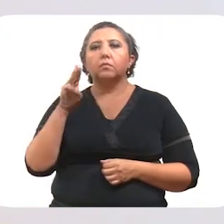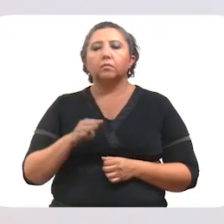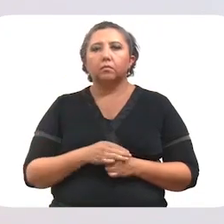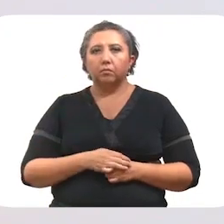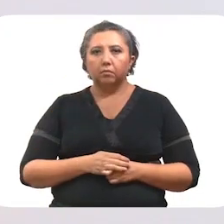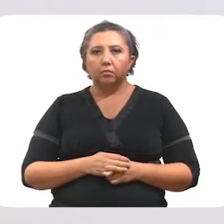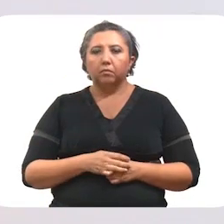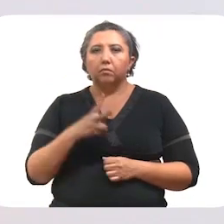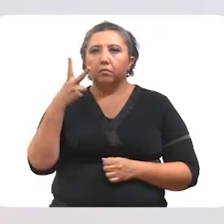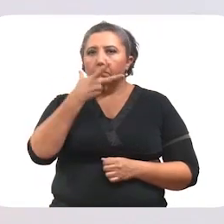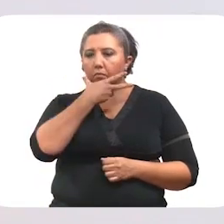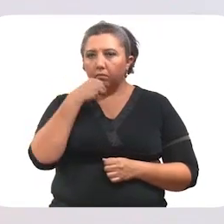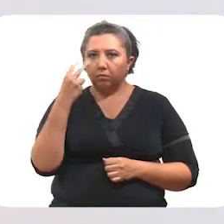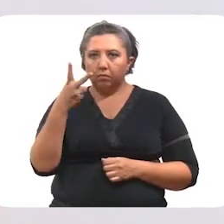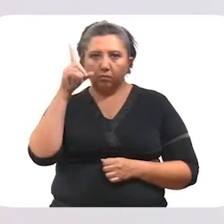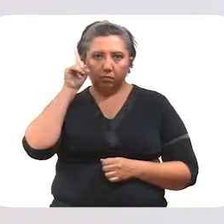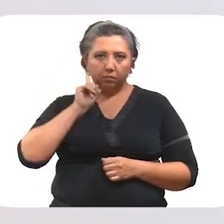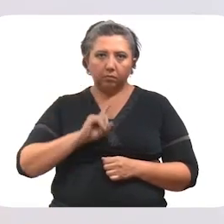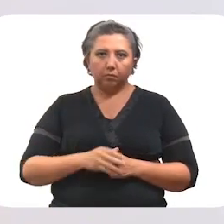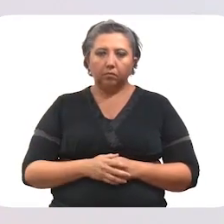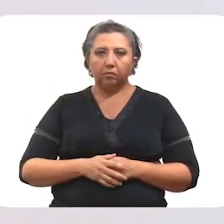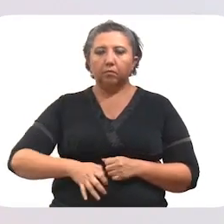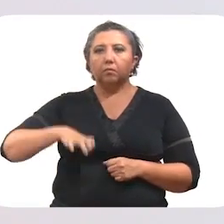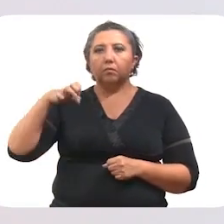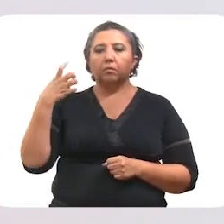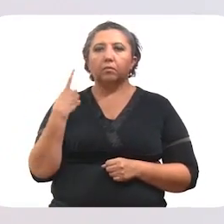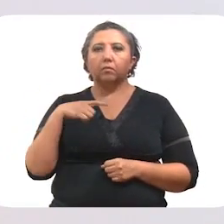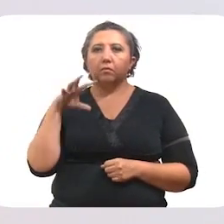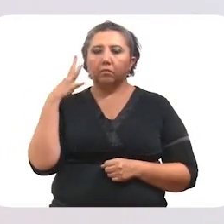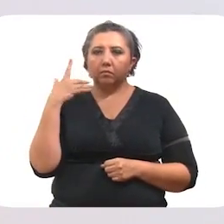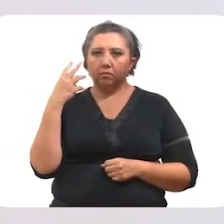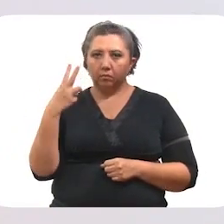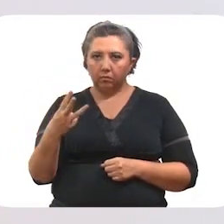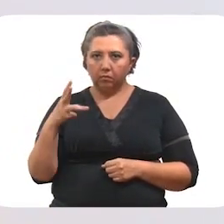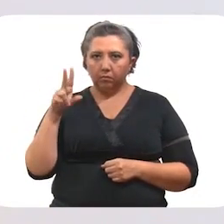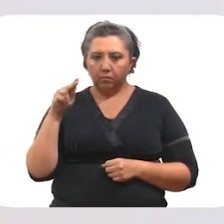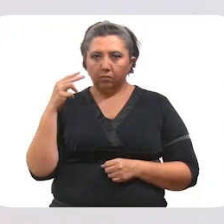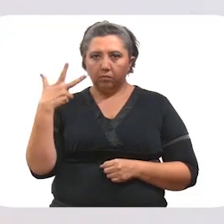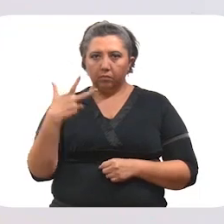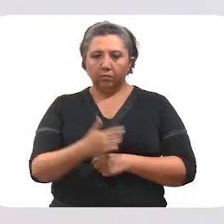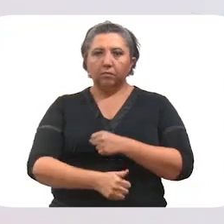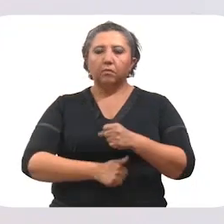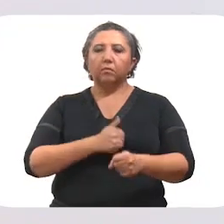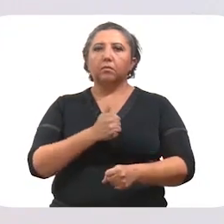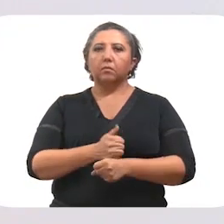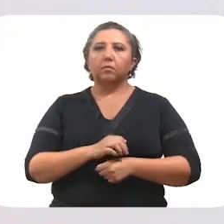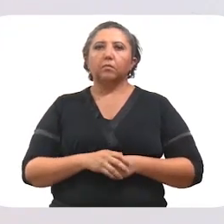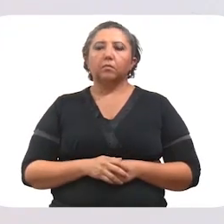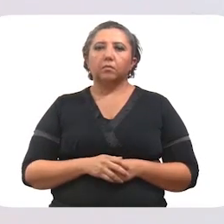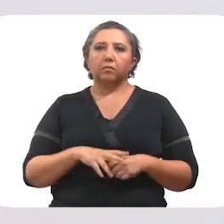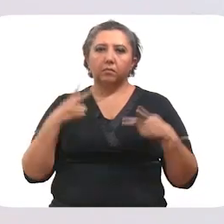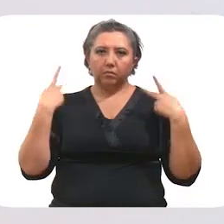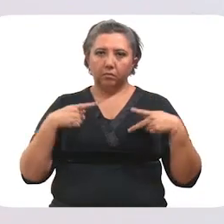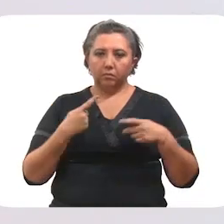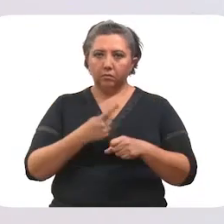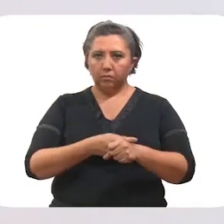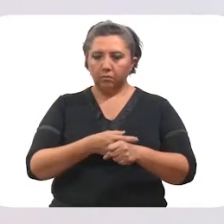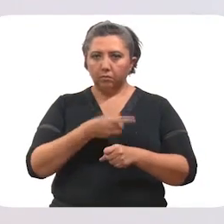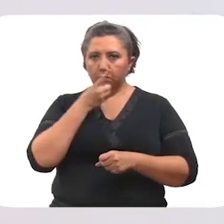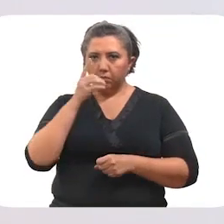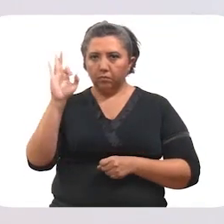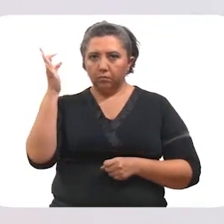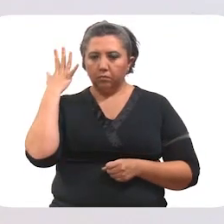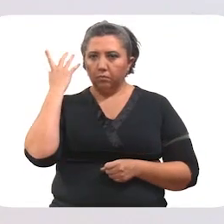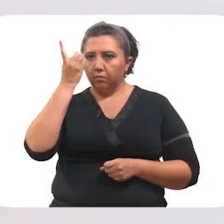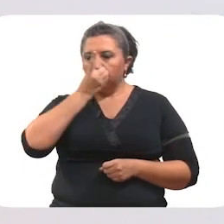fallecimientos. Son 2 hombres y 2 mujeres, de un rango de edad de 53 a 88 años. Sus principales enfermedades